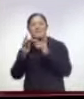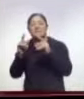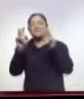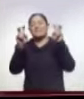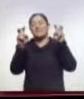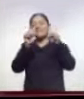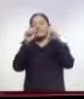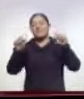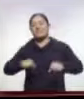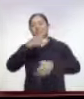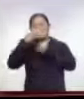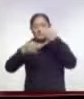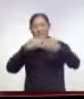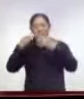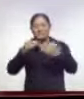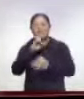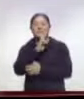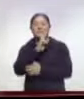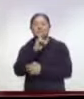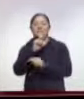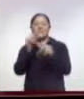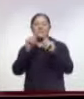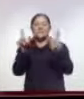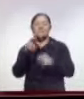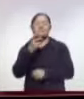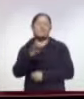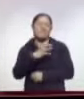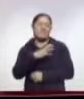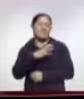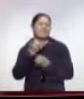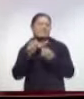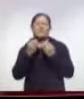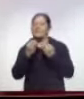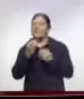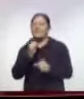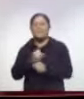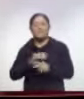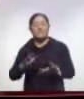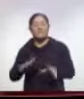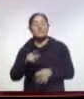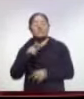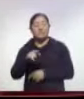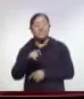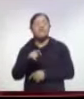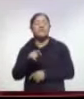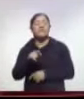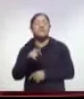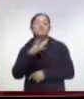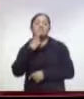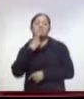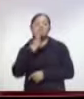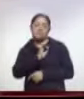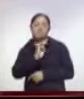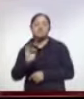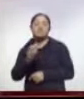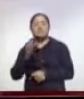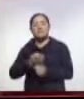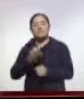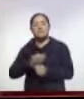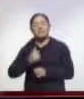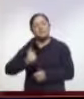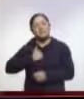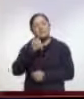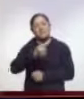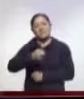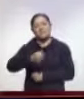sistema de noticias Tlaxcala. Además, ahí tenemos muchísima más información que puede ser seguramente de su utilidad. Aprovecho para mandarle un saludo muy